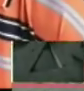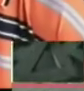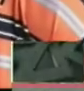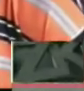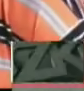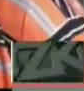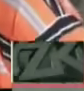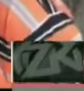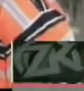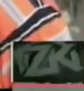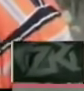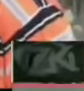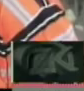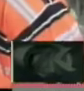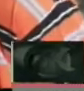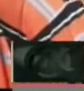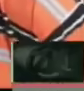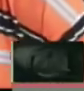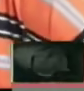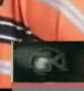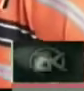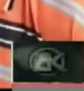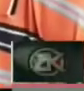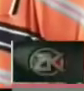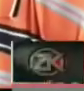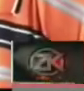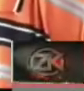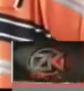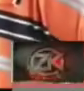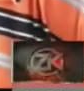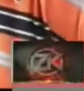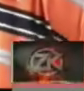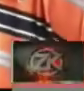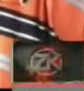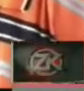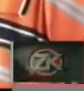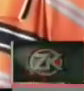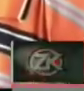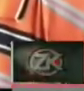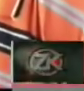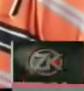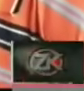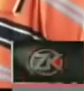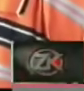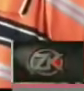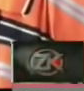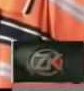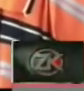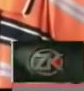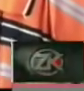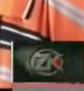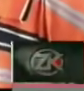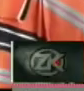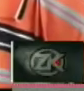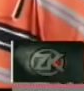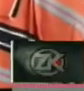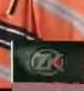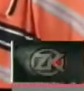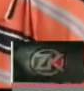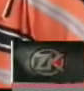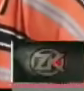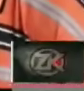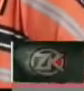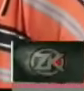percance y no pude continuar. Ahí fue cuando me dediqué a ser entrenador, a hacer cursos para mejorar